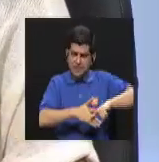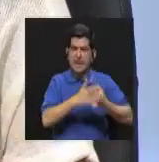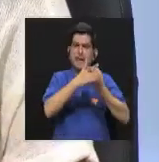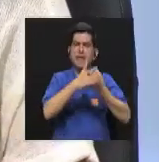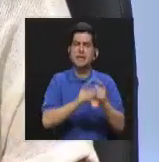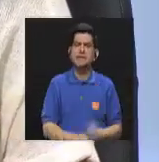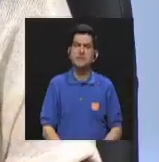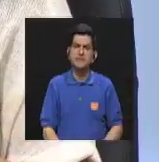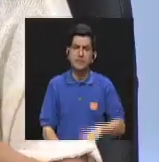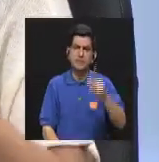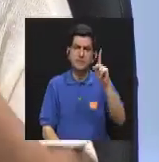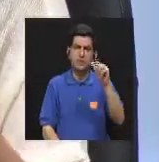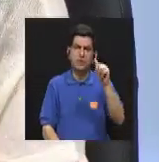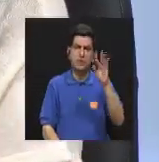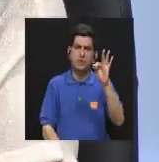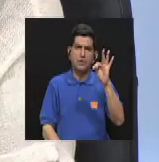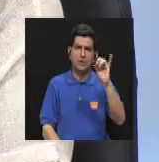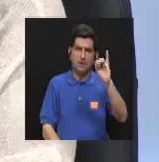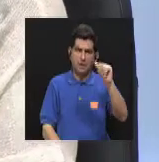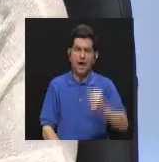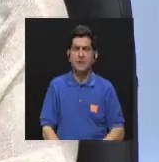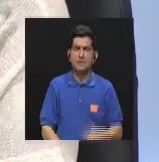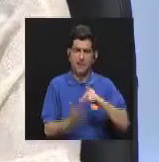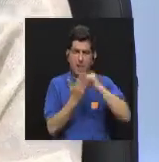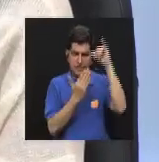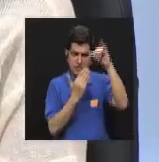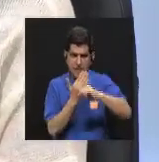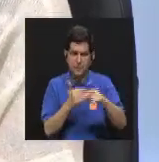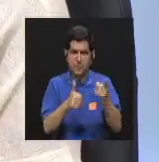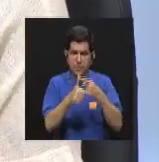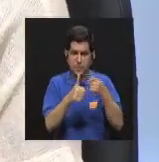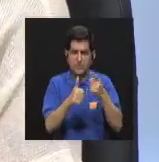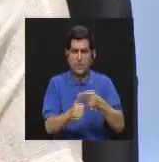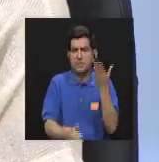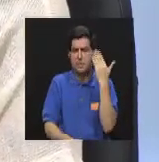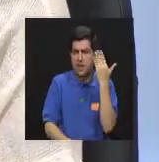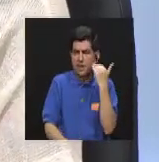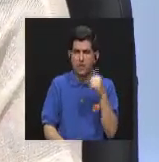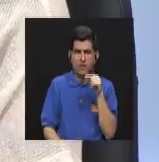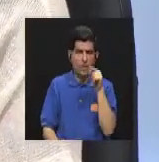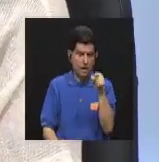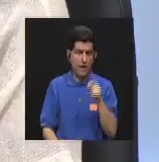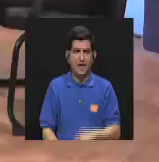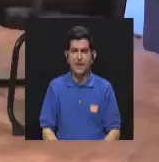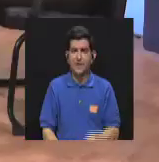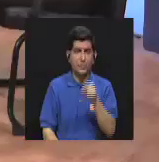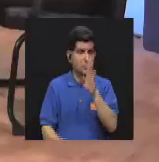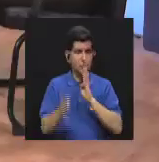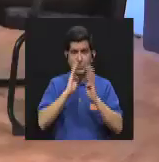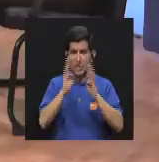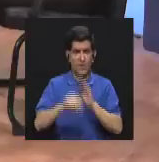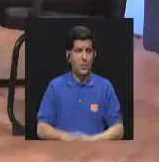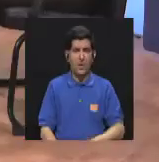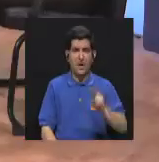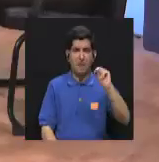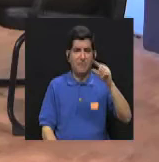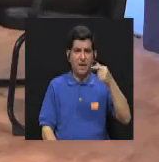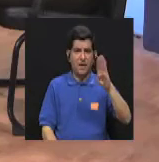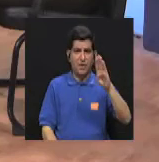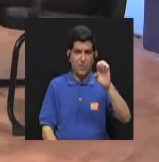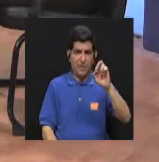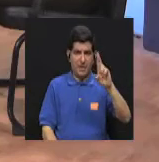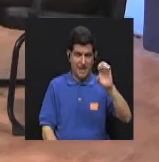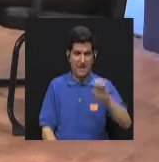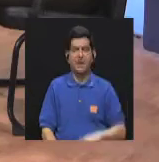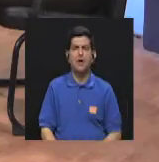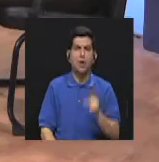Katia, del proyecto primero de audio. Me imagino que no hablan novere. No. Entonces, ¿cómo un